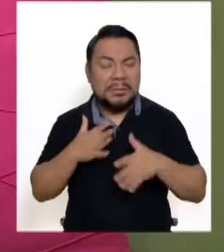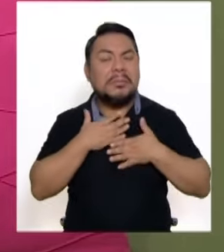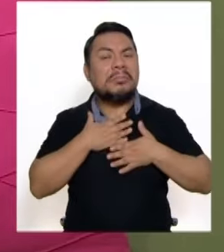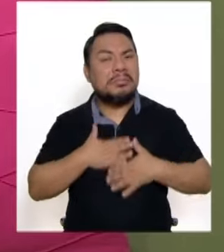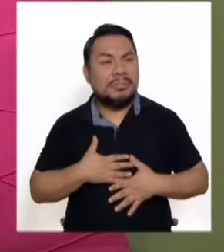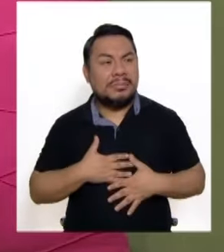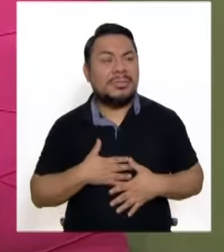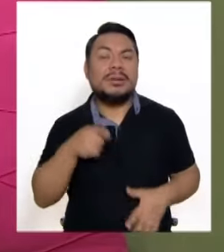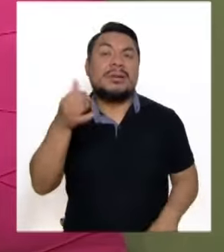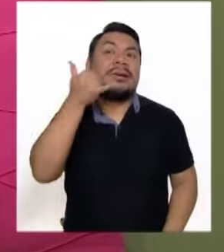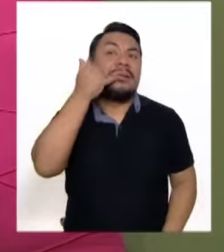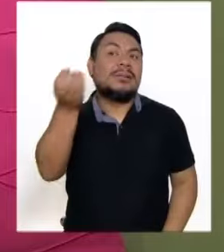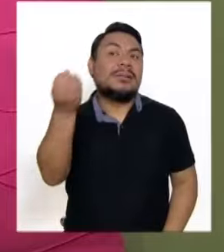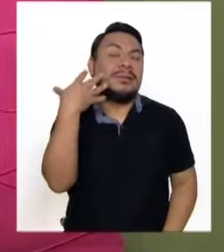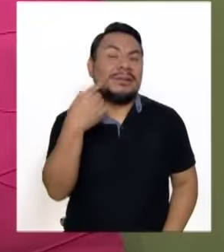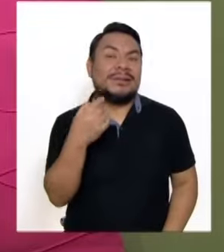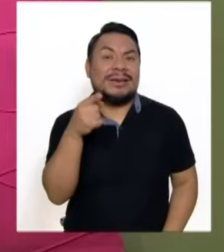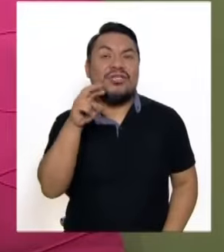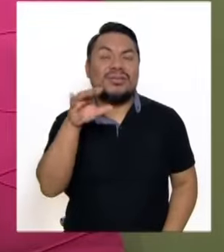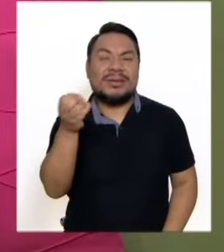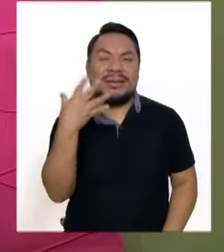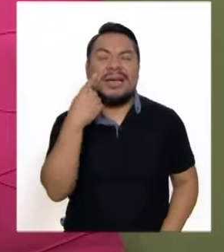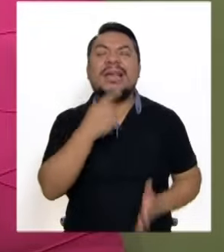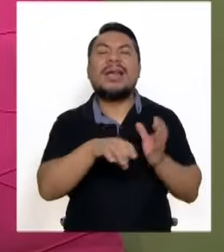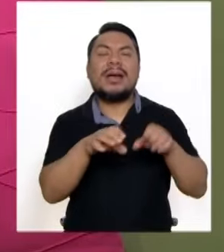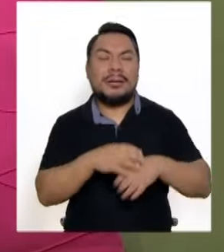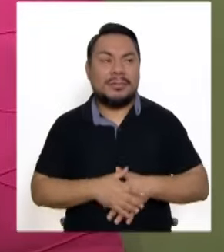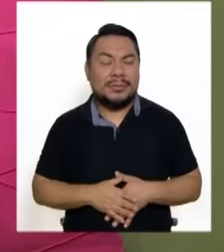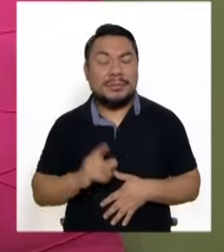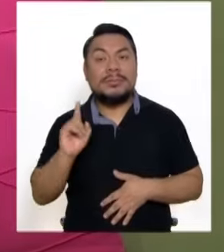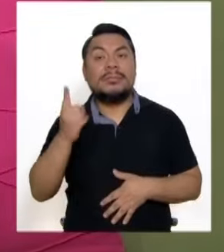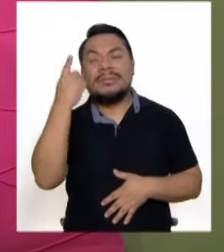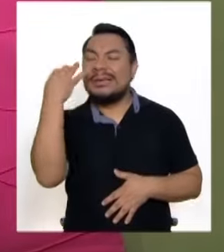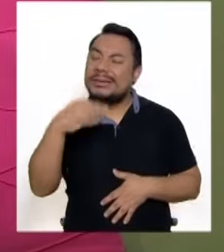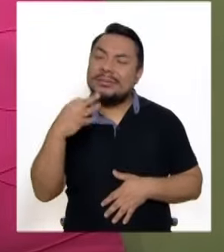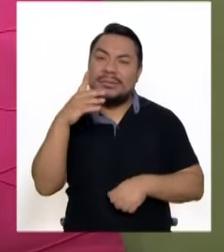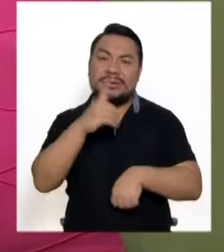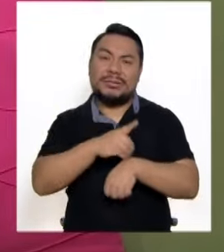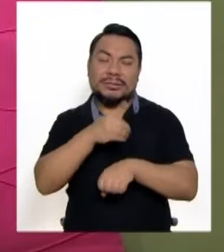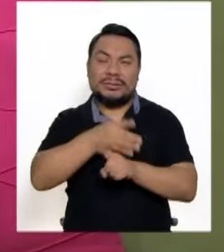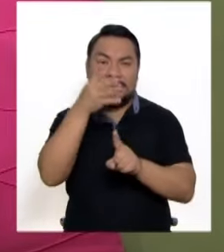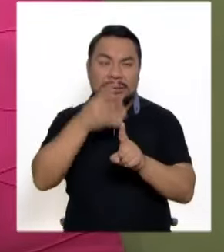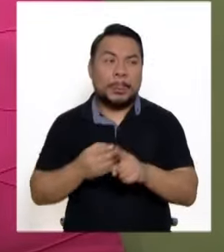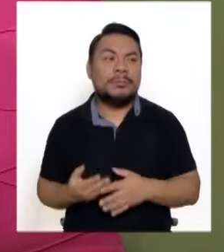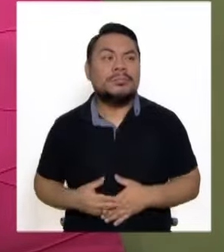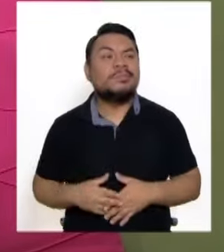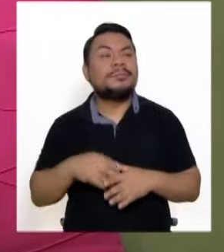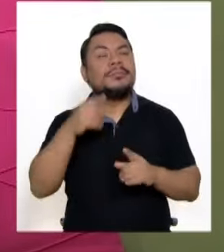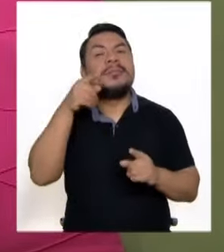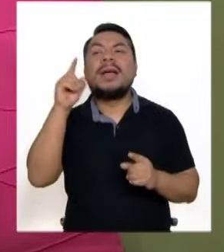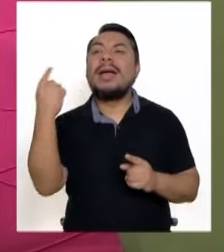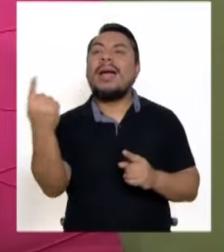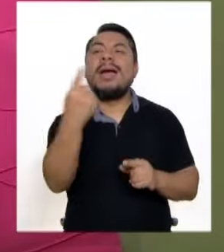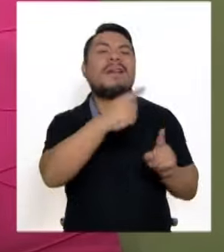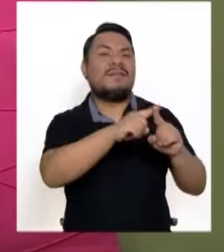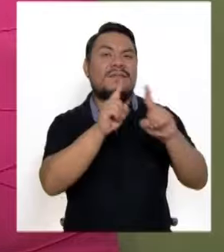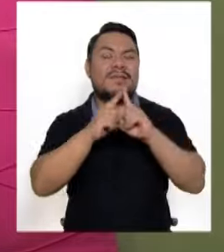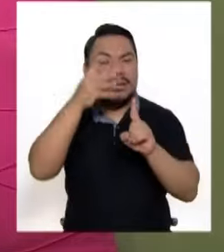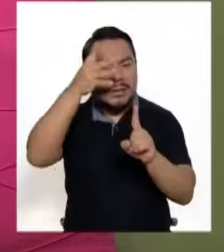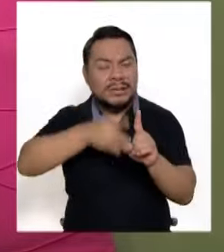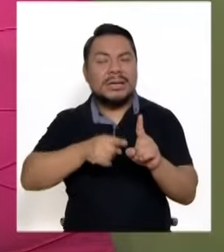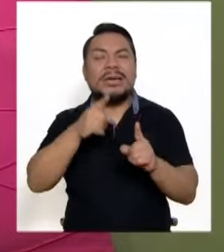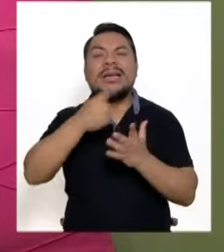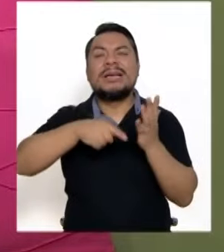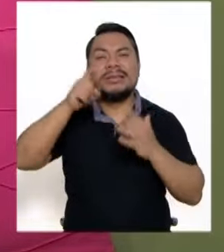preguntaba Rosa, ¿qué cosa hago? Mira, lo primero siempre el chequeo médico, que vamos a individualizar y vamos a ver qué es lo que necesita.